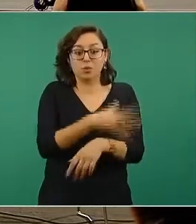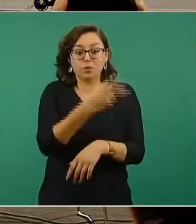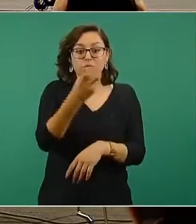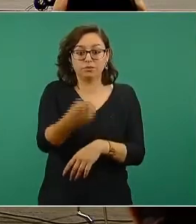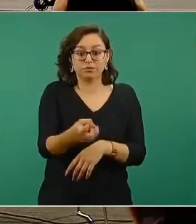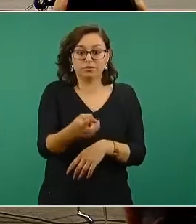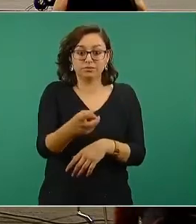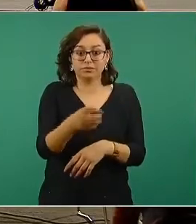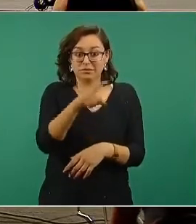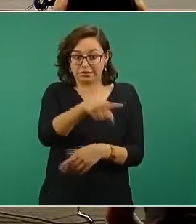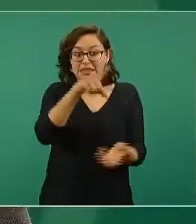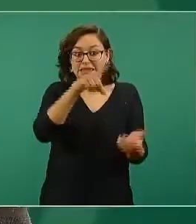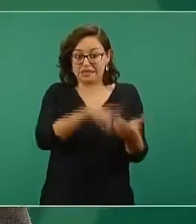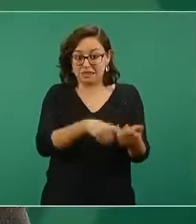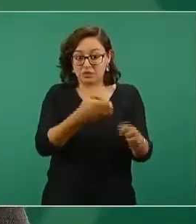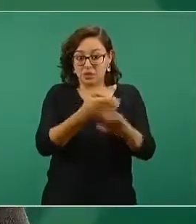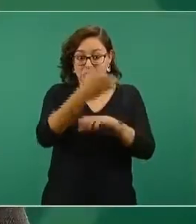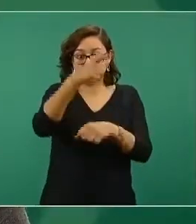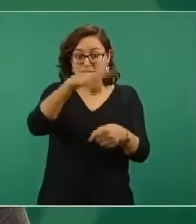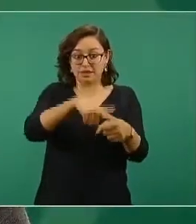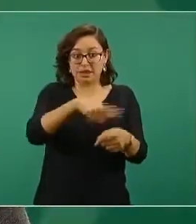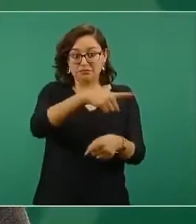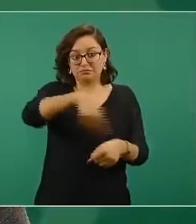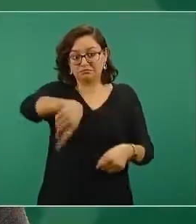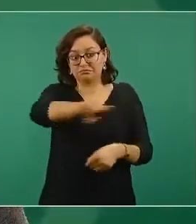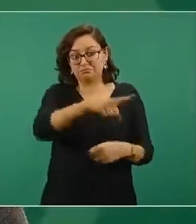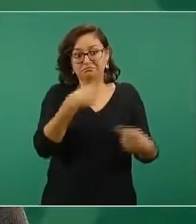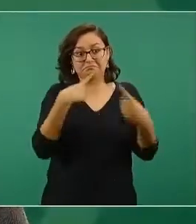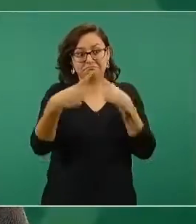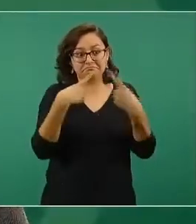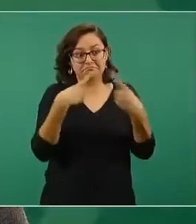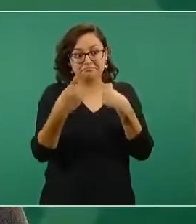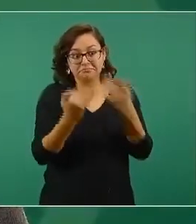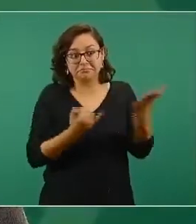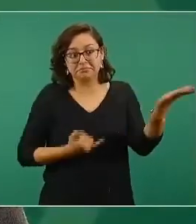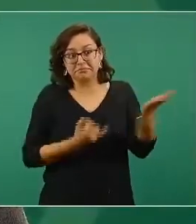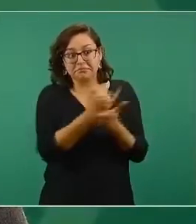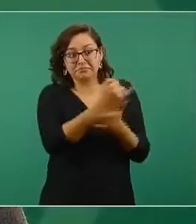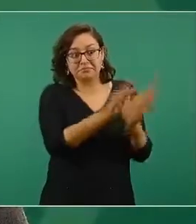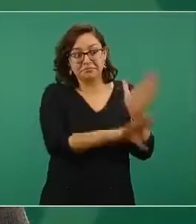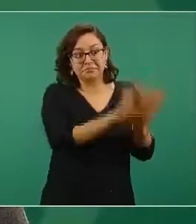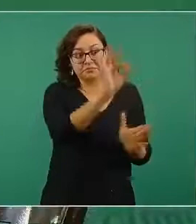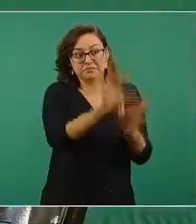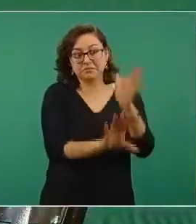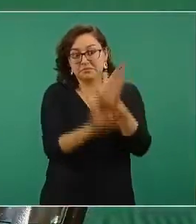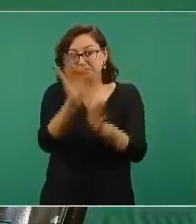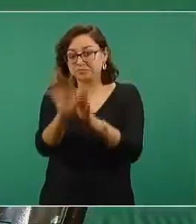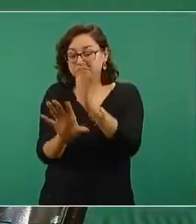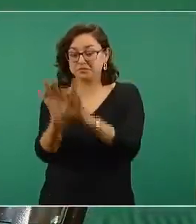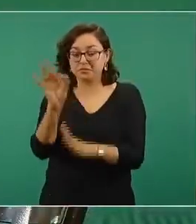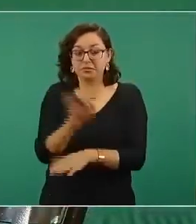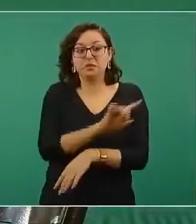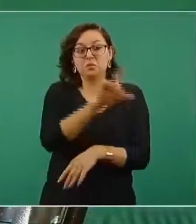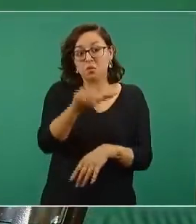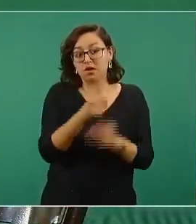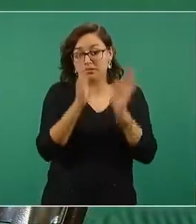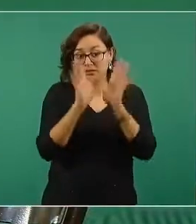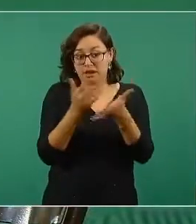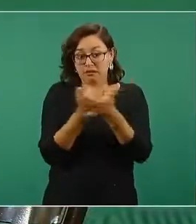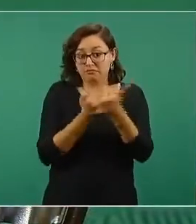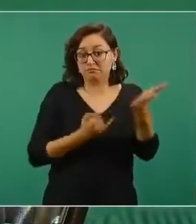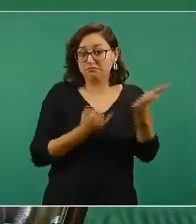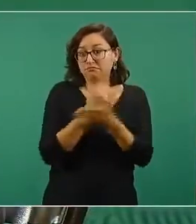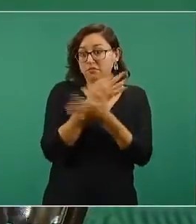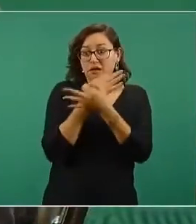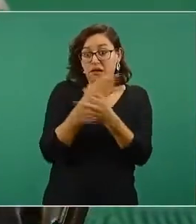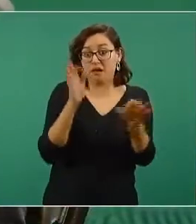relaciones locales que definan, y cuando ellos consideren que se tiene que hacer la convocatoria, hacen la convocatoria. Lo que sería